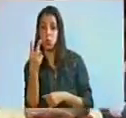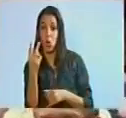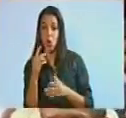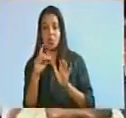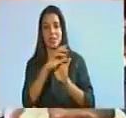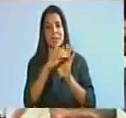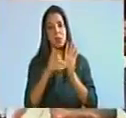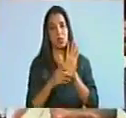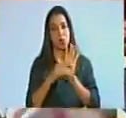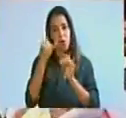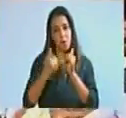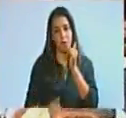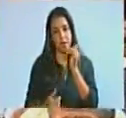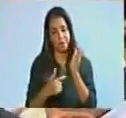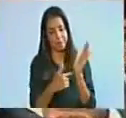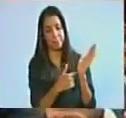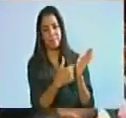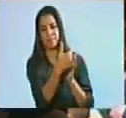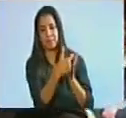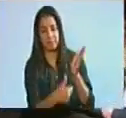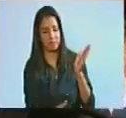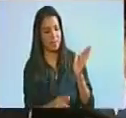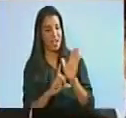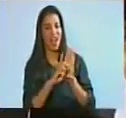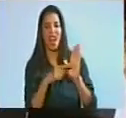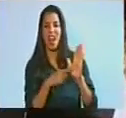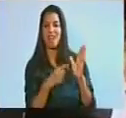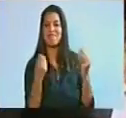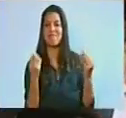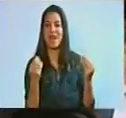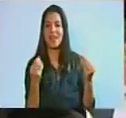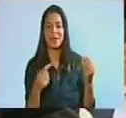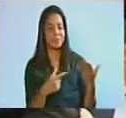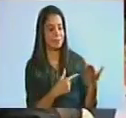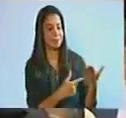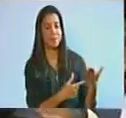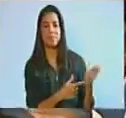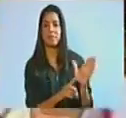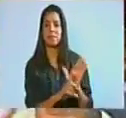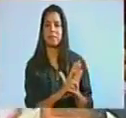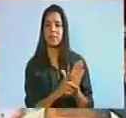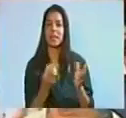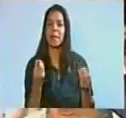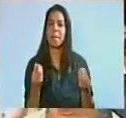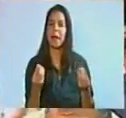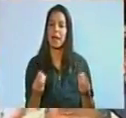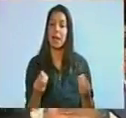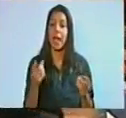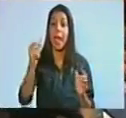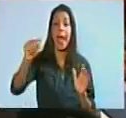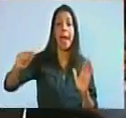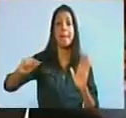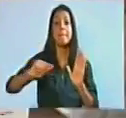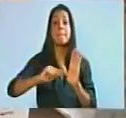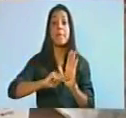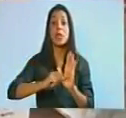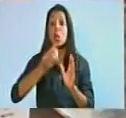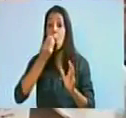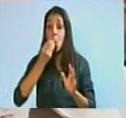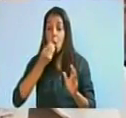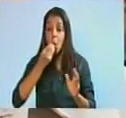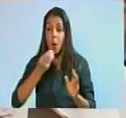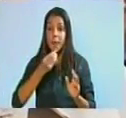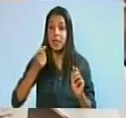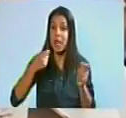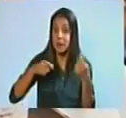ley tiene por objeto, está orientada, primero, a lograr la estabilidad de los precios, a lograr